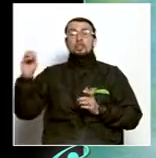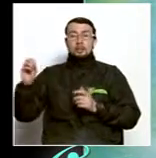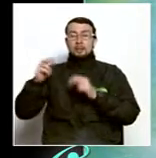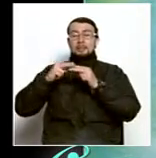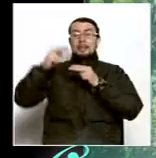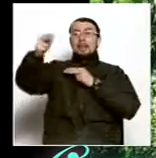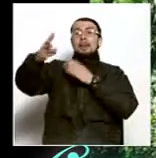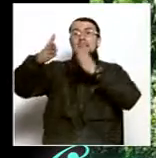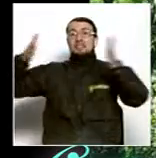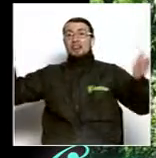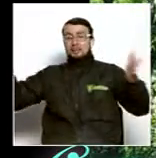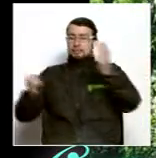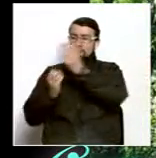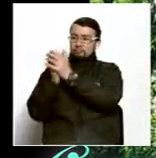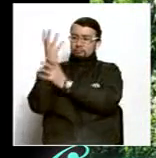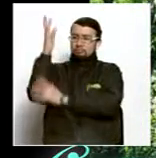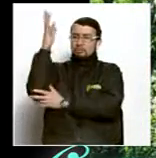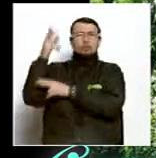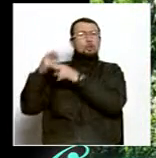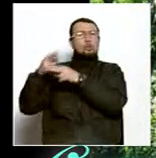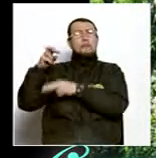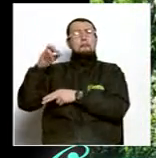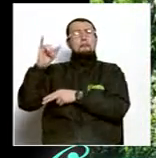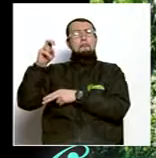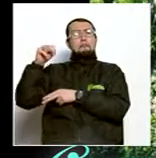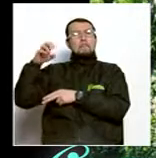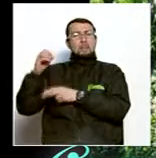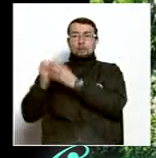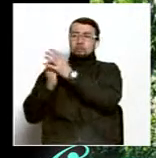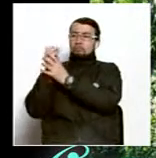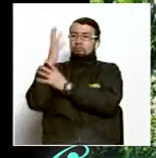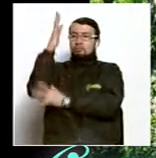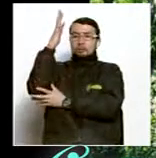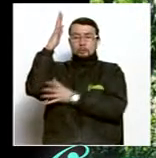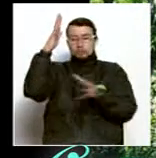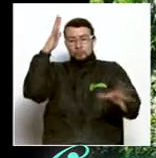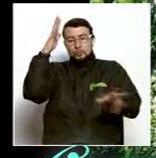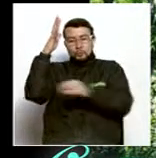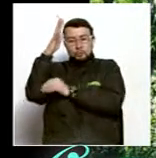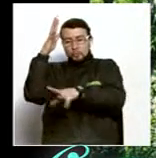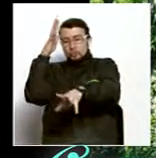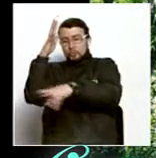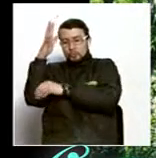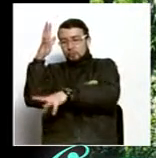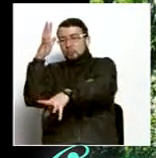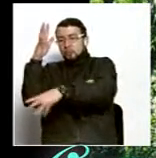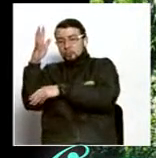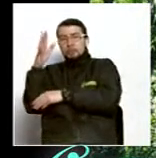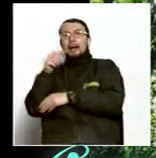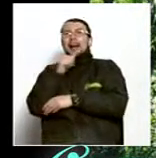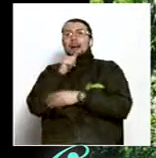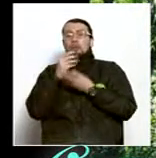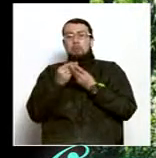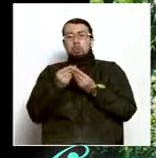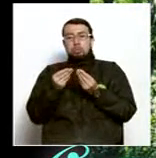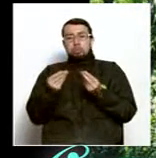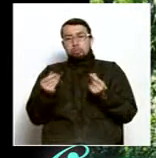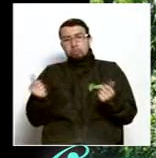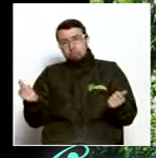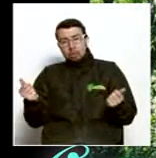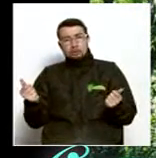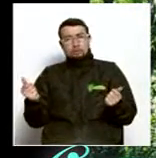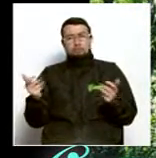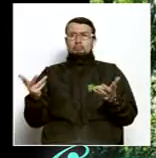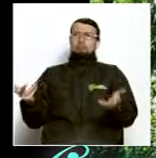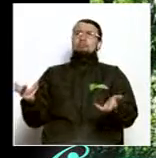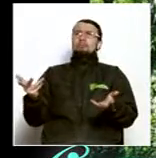en la cabecera, ¿sí?, que dejaron desabastecidos 9 acueductos comunitarios. Era irrisorio